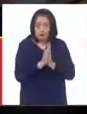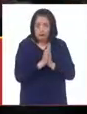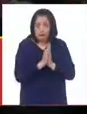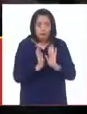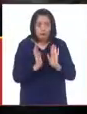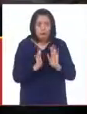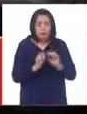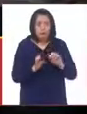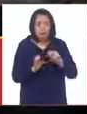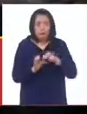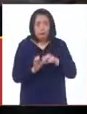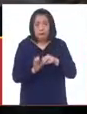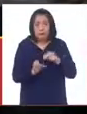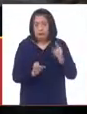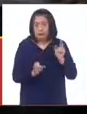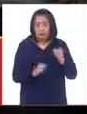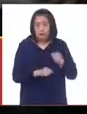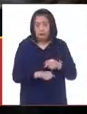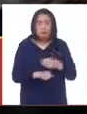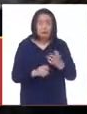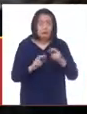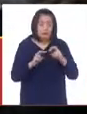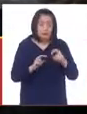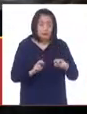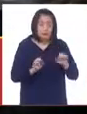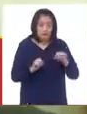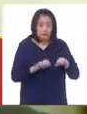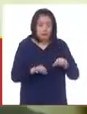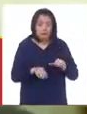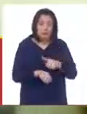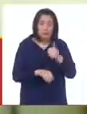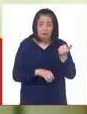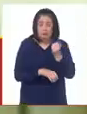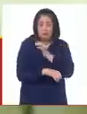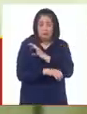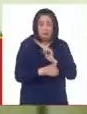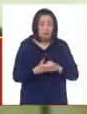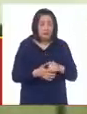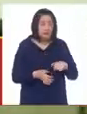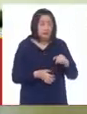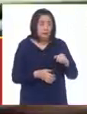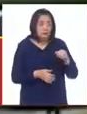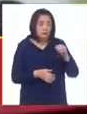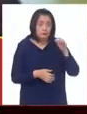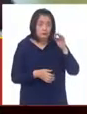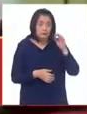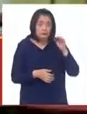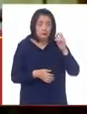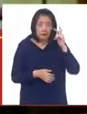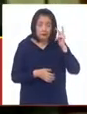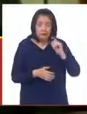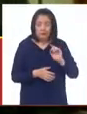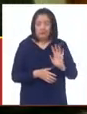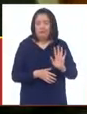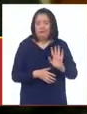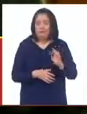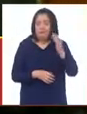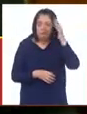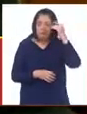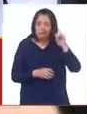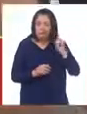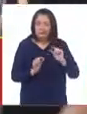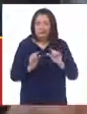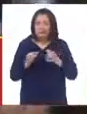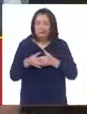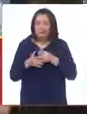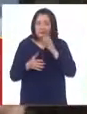de exclusión para que esta investigación la realice otro fiscal. Fujimori rechazó que Montesinos haya tenido relación con Fuerza